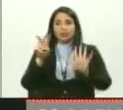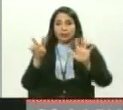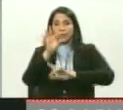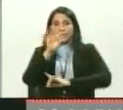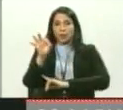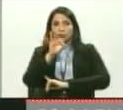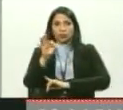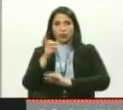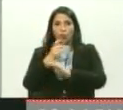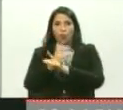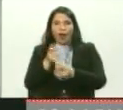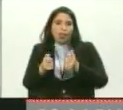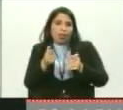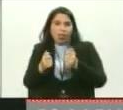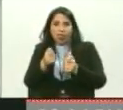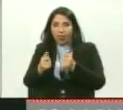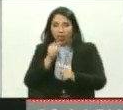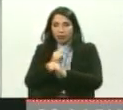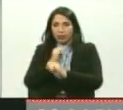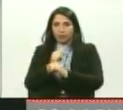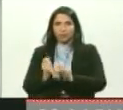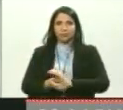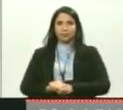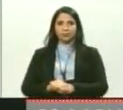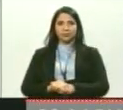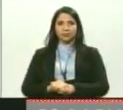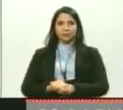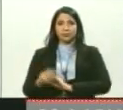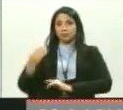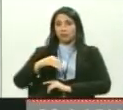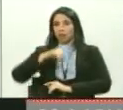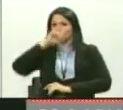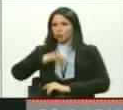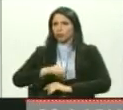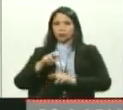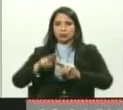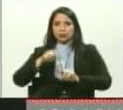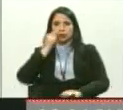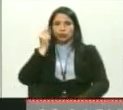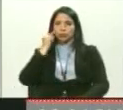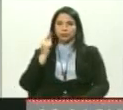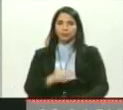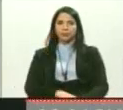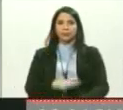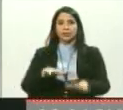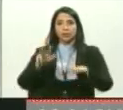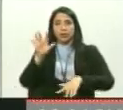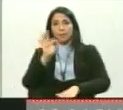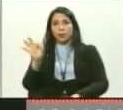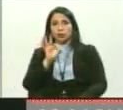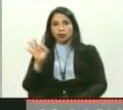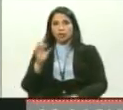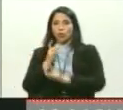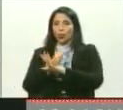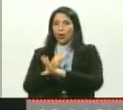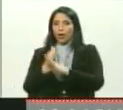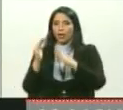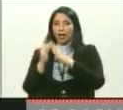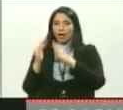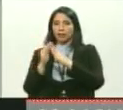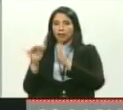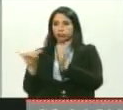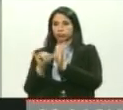47% juegos electrónicos y por internet. Es lo que más les gusta a los niños y niñas. 13% jugar en casa de los